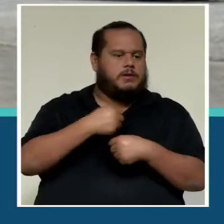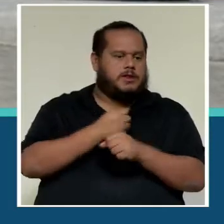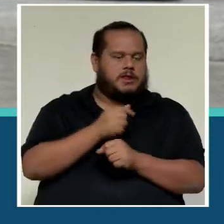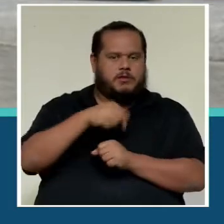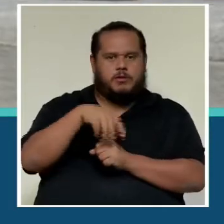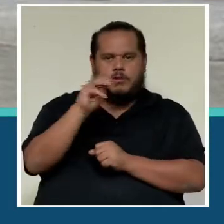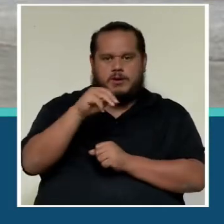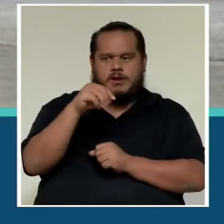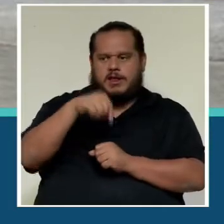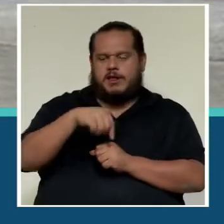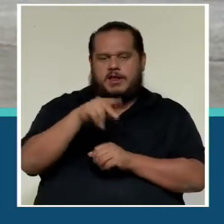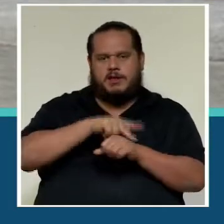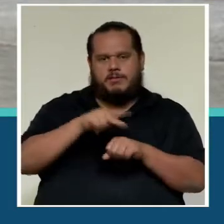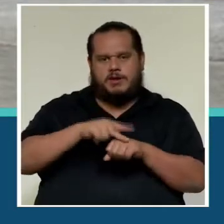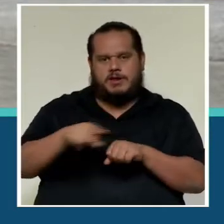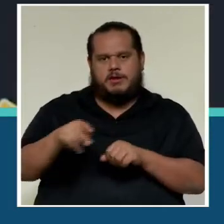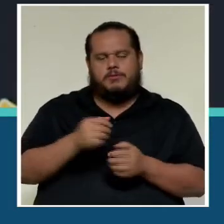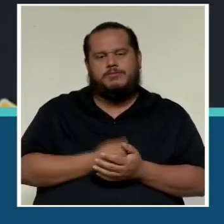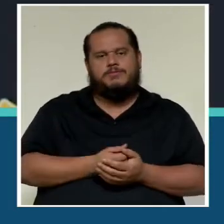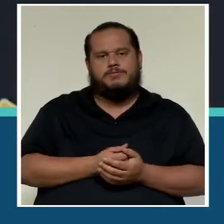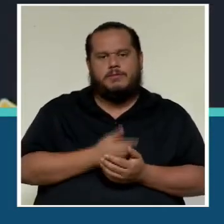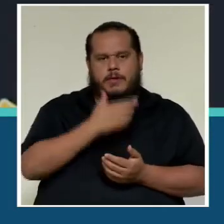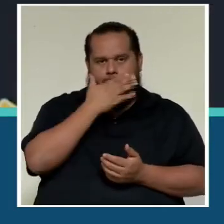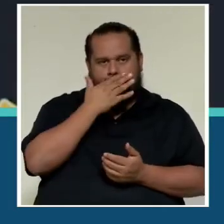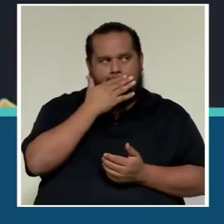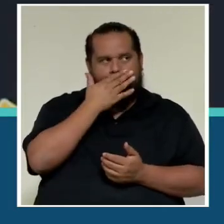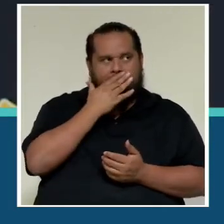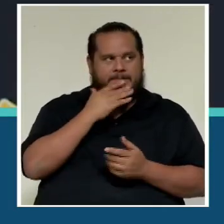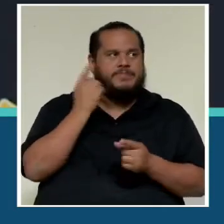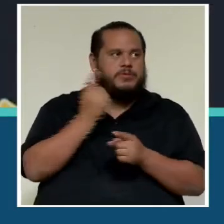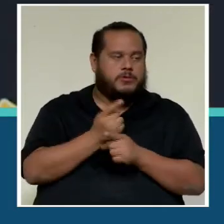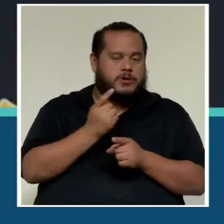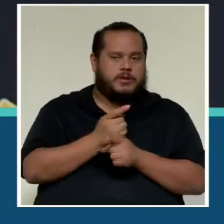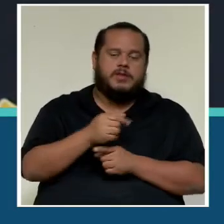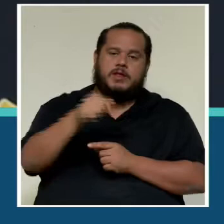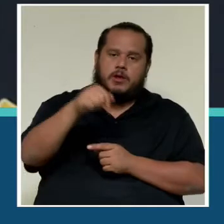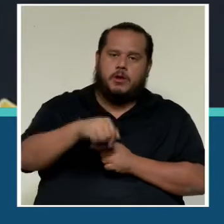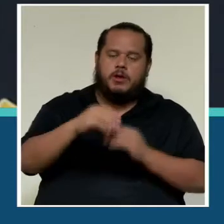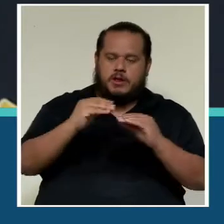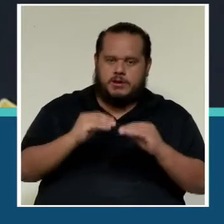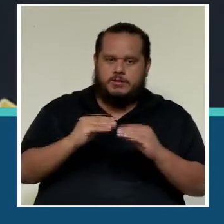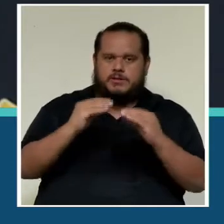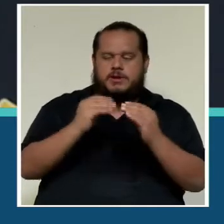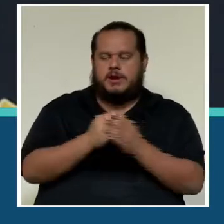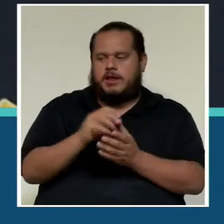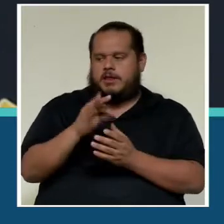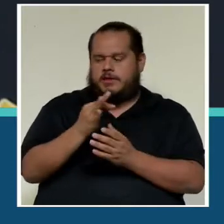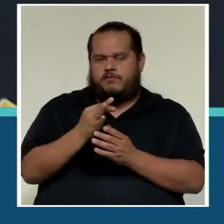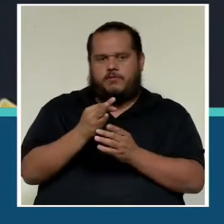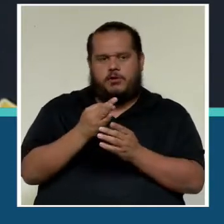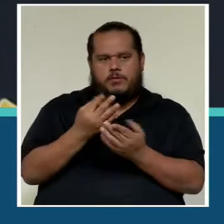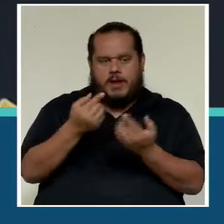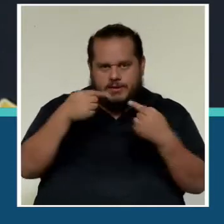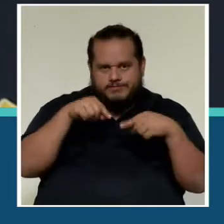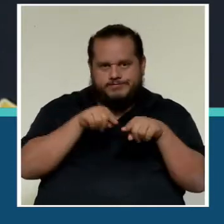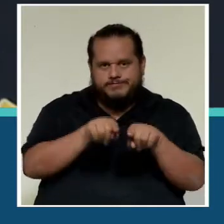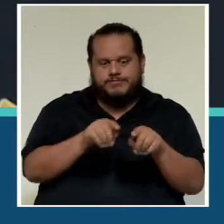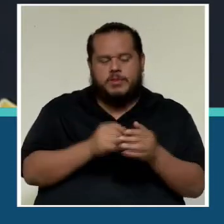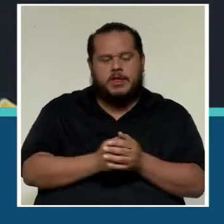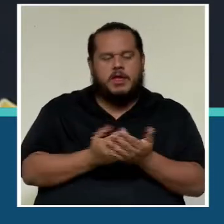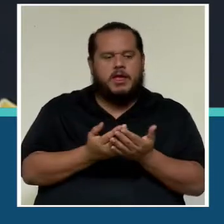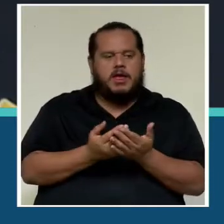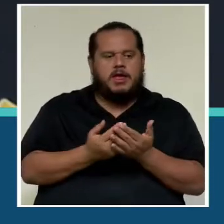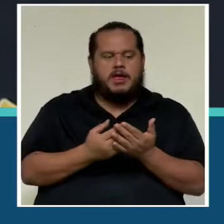este martes aquí en Pérez Celedón. Efectivamente, hoy en la mañana, de manera simultánea, la sección